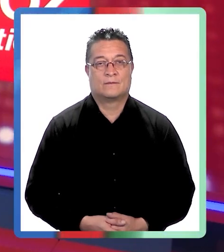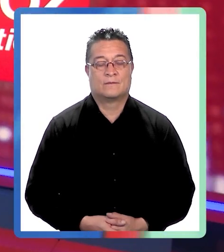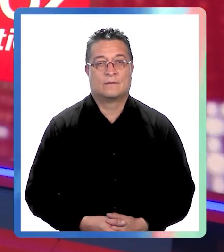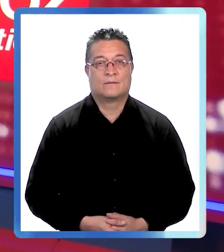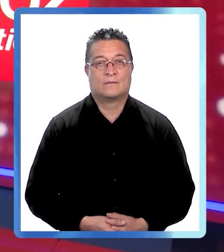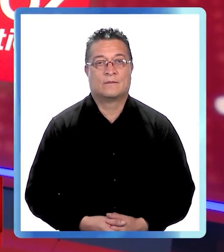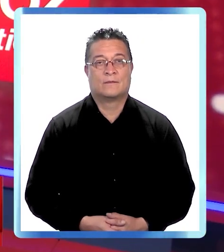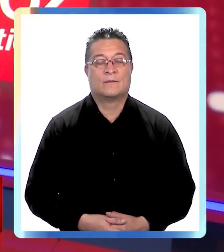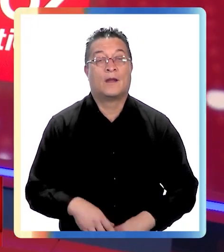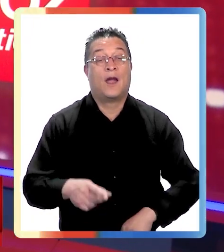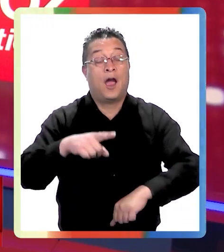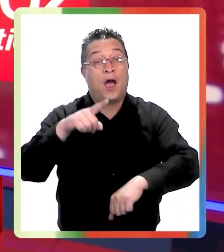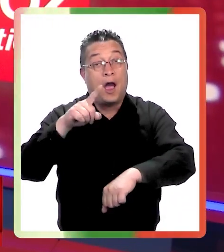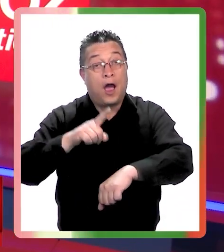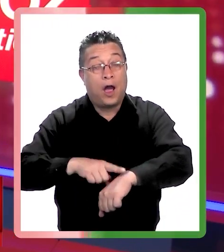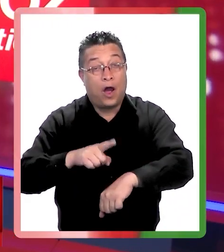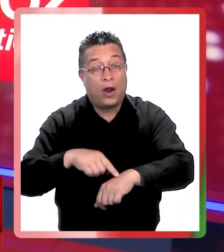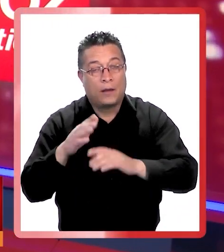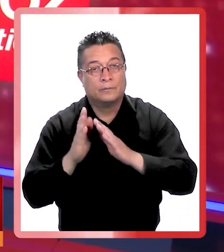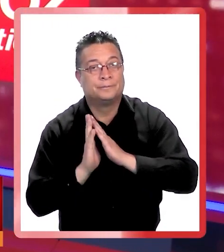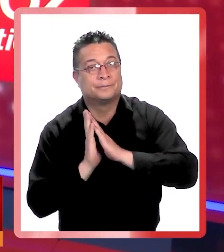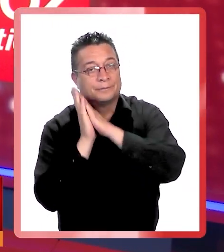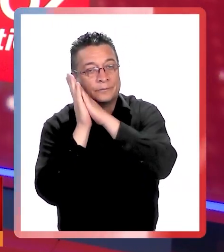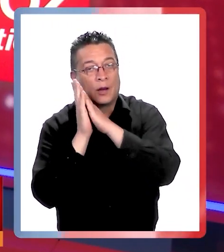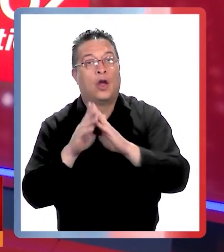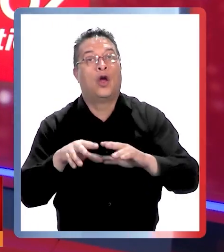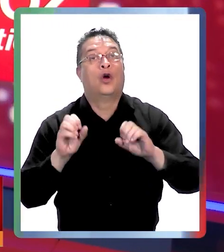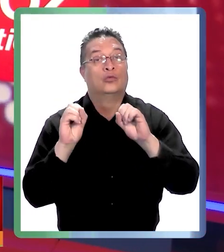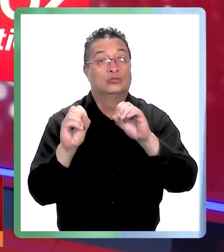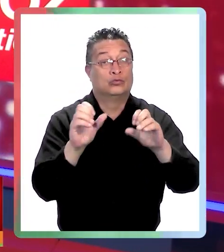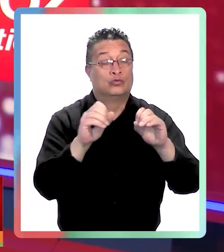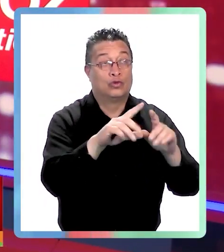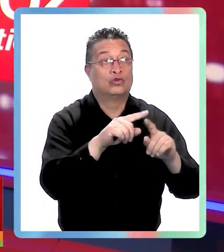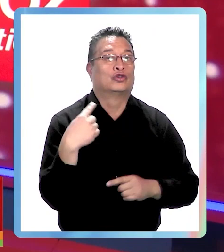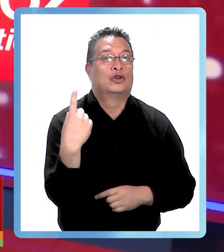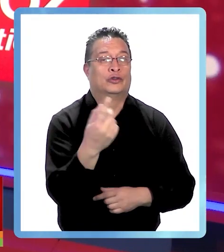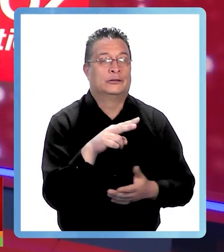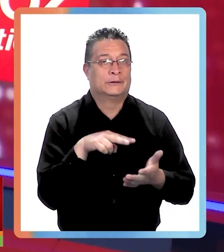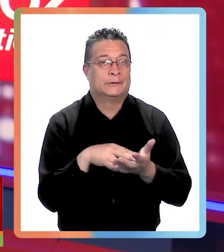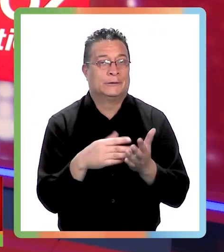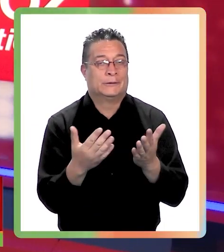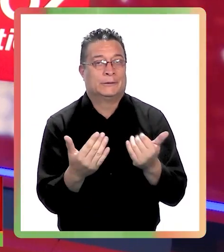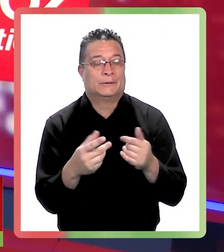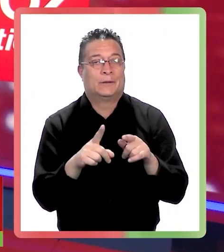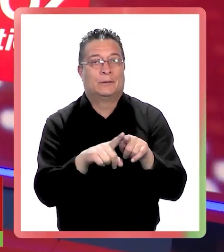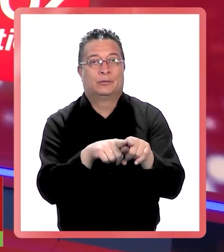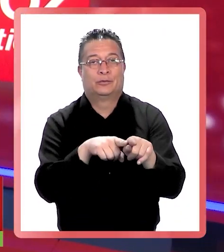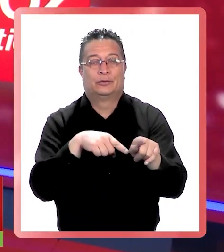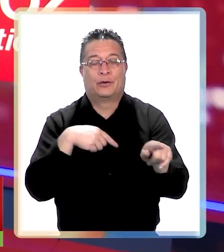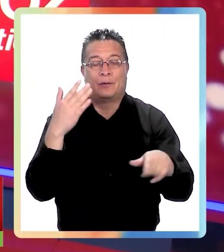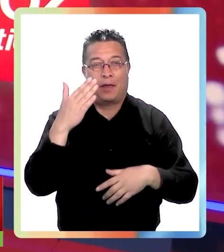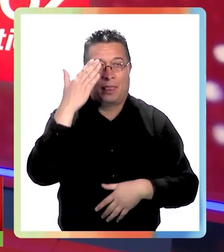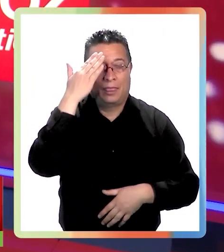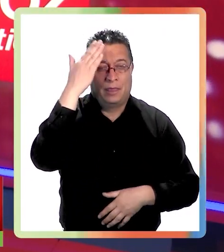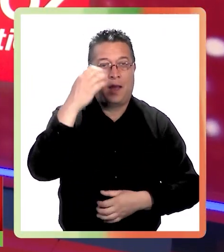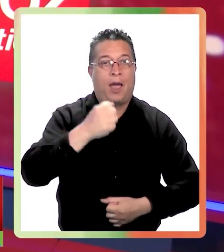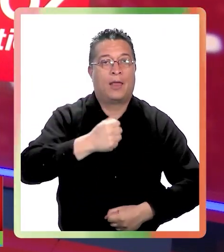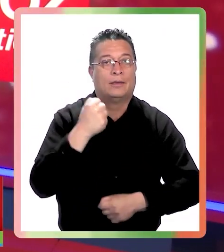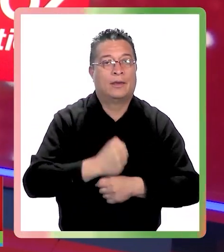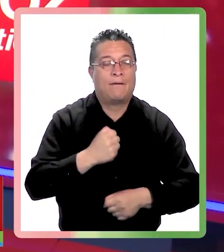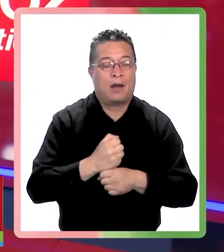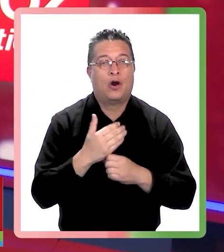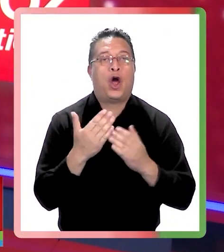La hora de acostarse a dormir. Para muchos uno de los momentos más esperados del día después de una larga jornada de